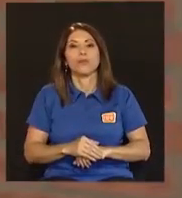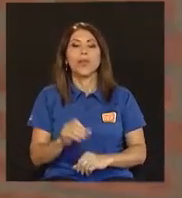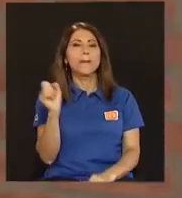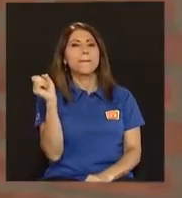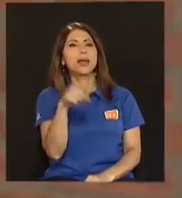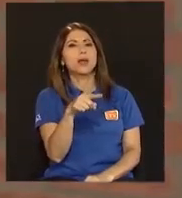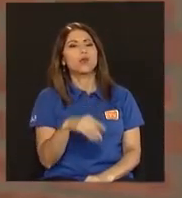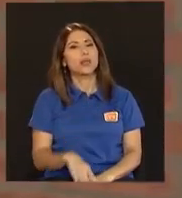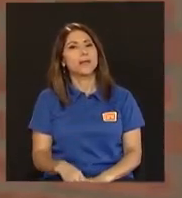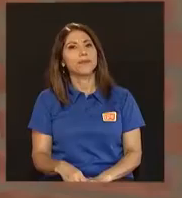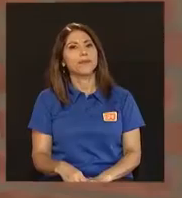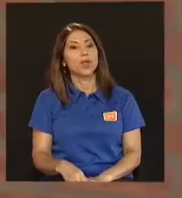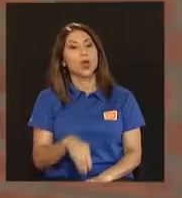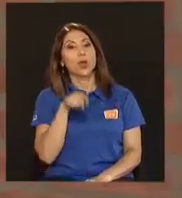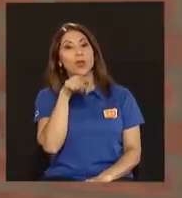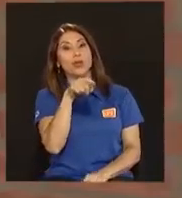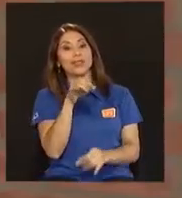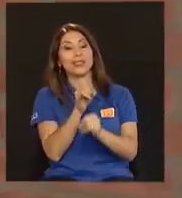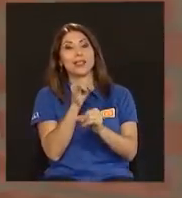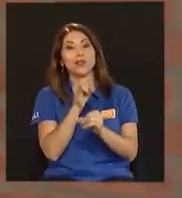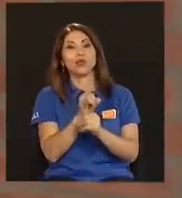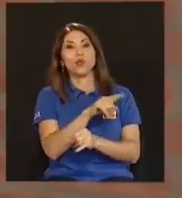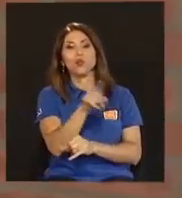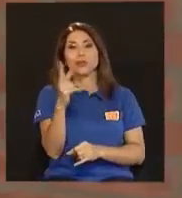institución miran el tema,